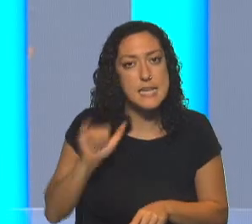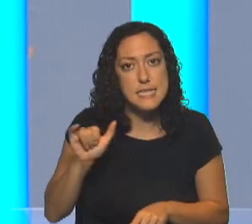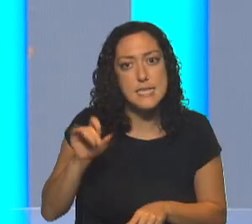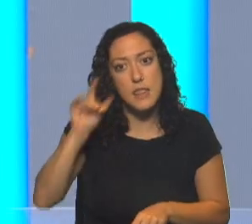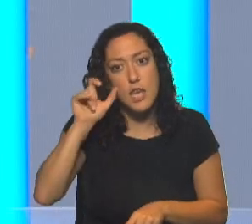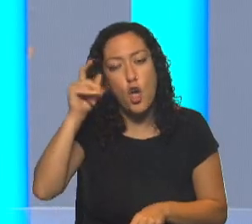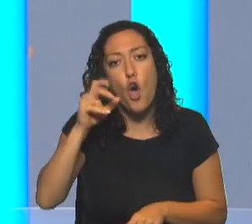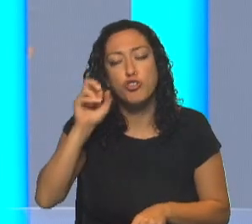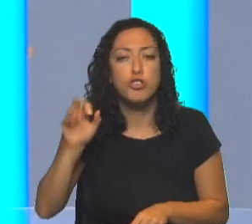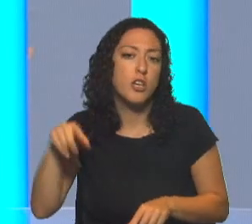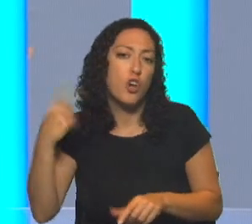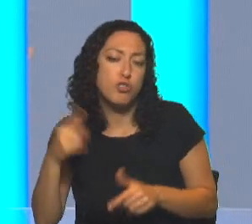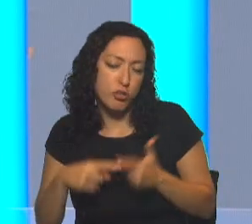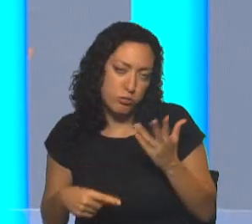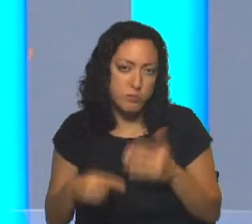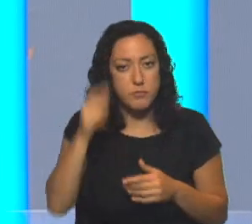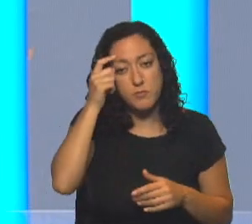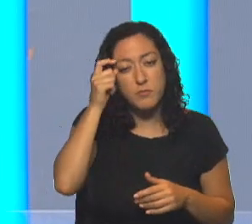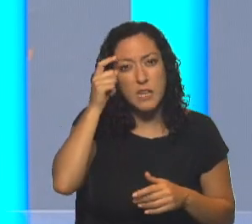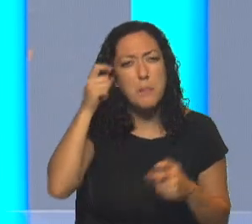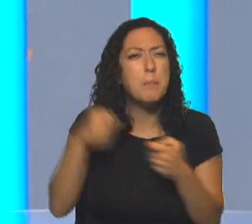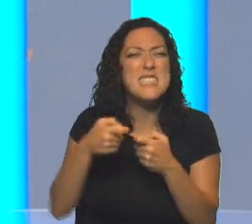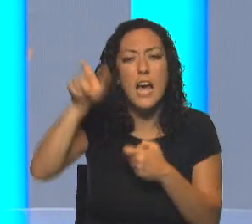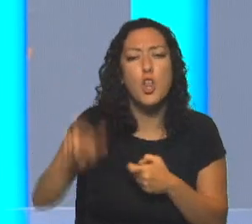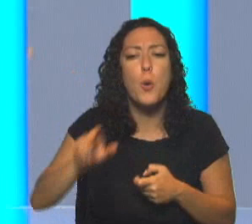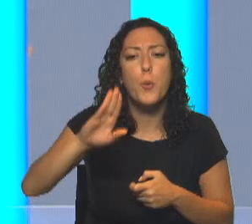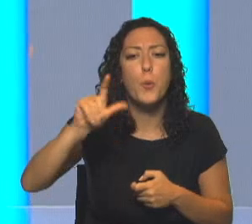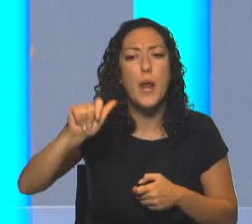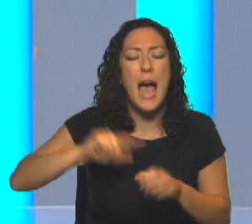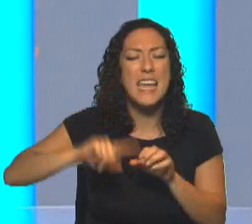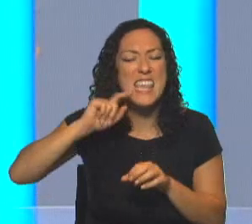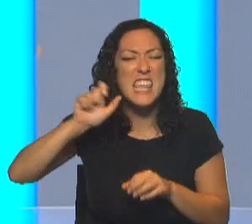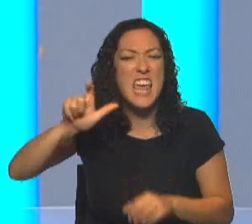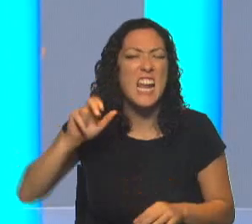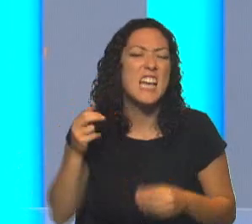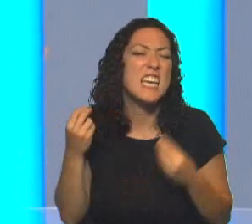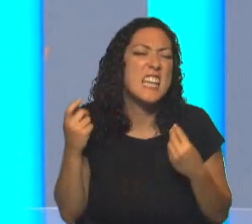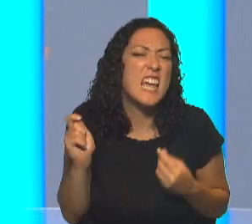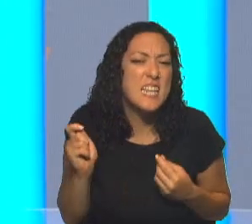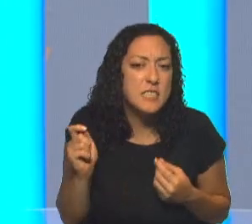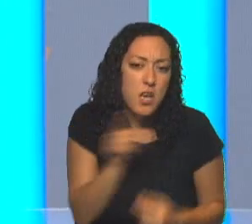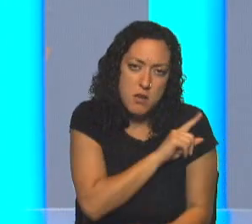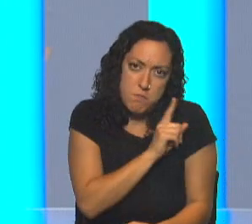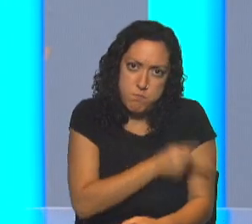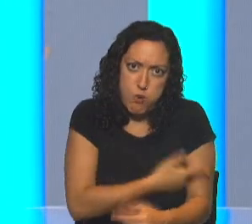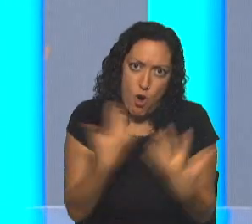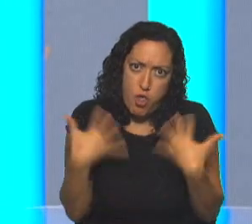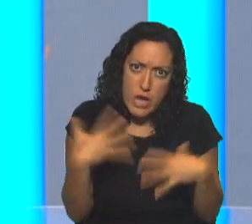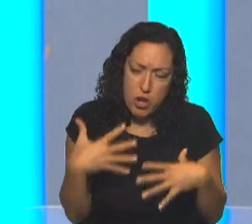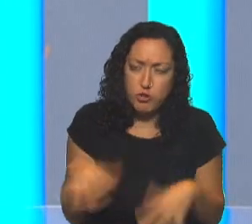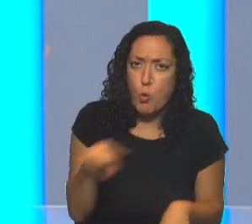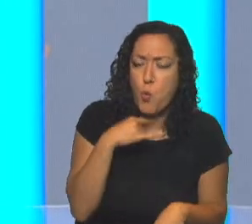¿Quién fue Carlos Pedro Blaquier en vida? Carlos Blaquier es uno de los hombres más, fue uno de los hombres más poderosos de Jujuy